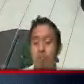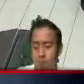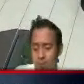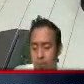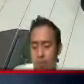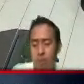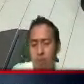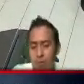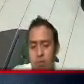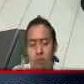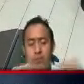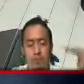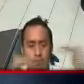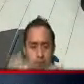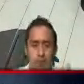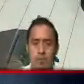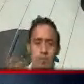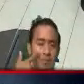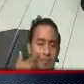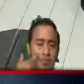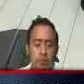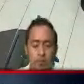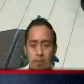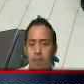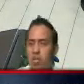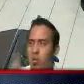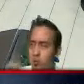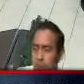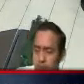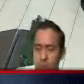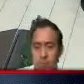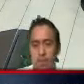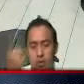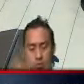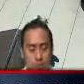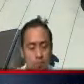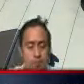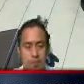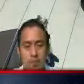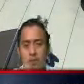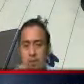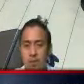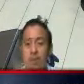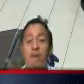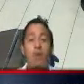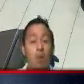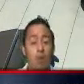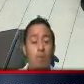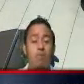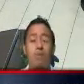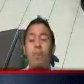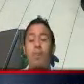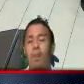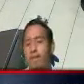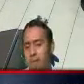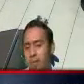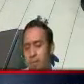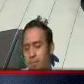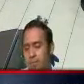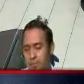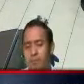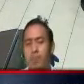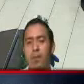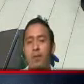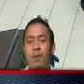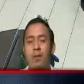egresos, balanza de comprobación, origen y detalle de donaciones, proveniencia y beneficiario